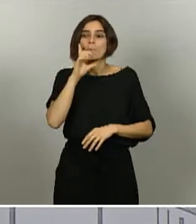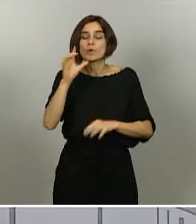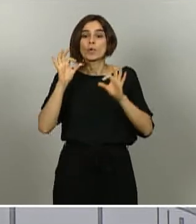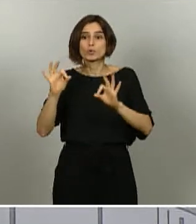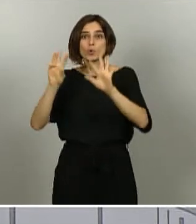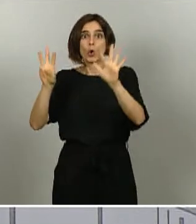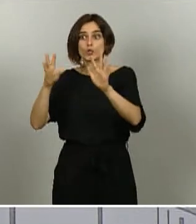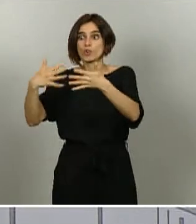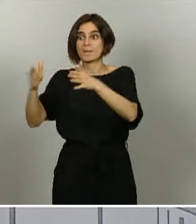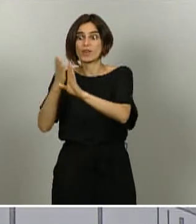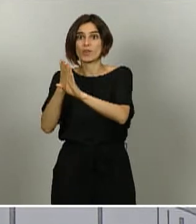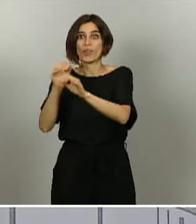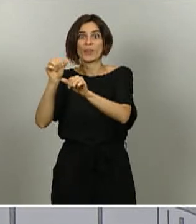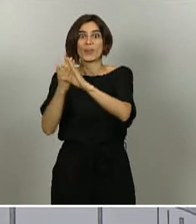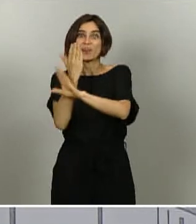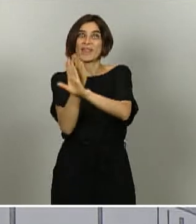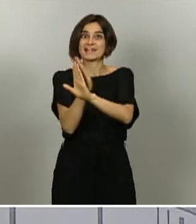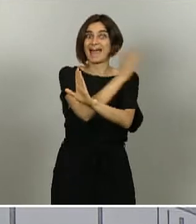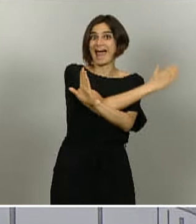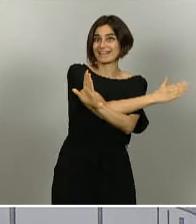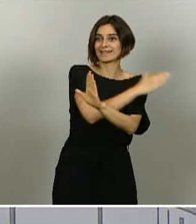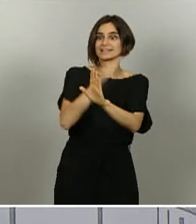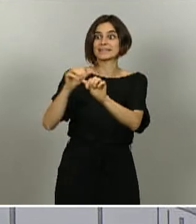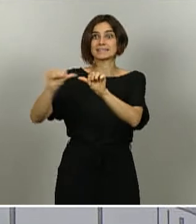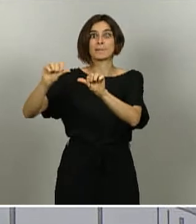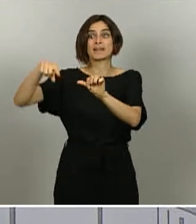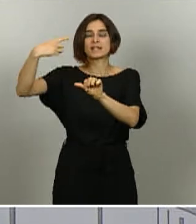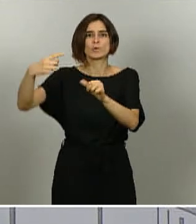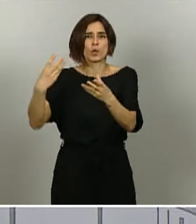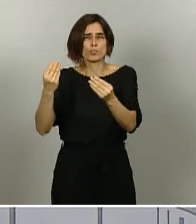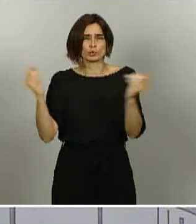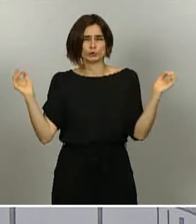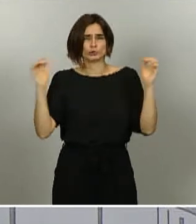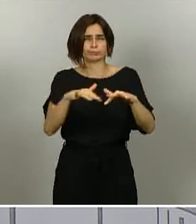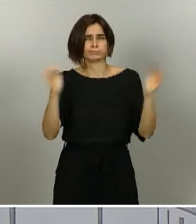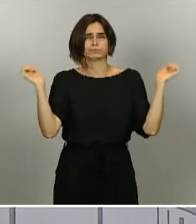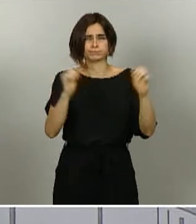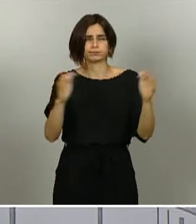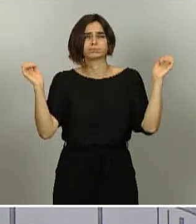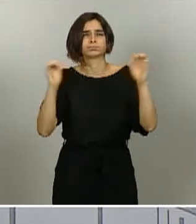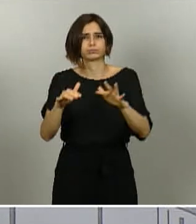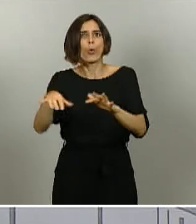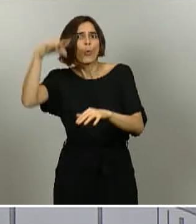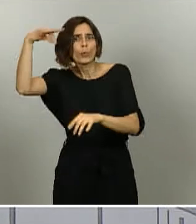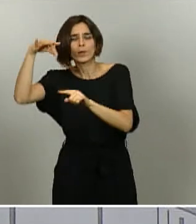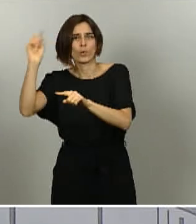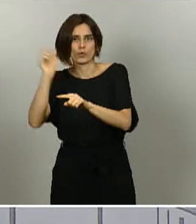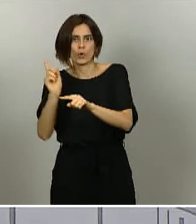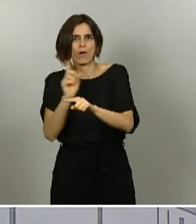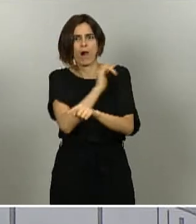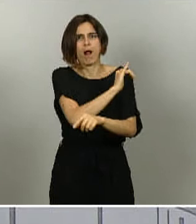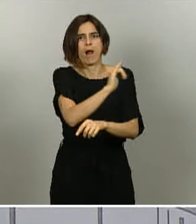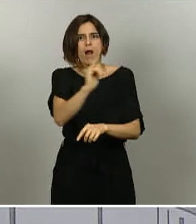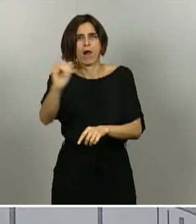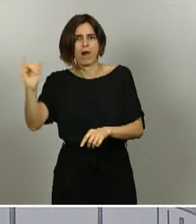hubo muchísimos otros eventos que pudieron significar lo mismo. En todo caso, el 8M se produjo en Madrid, una ciudad con uno